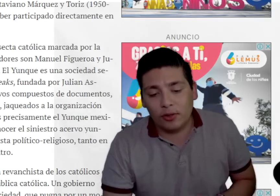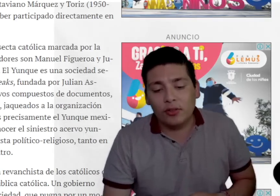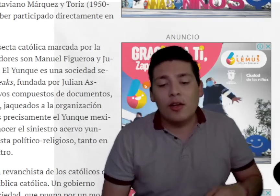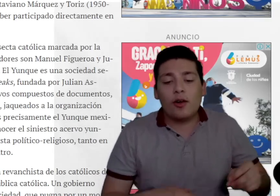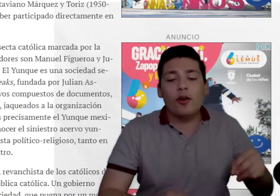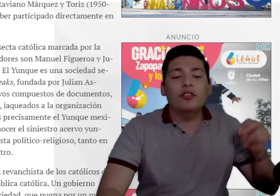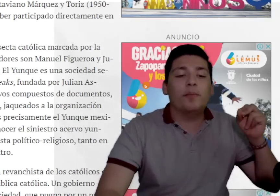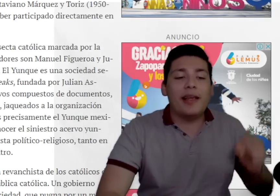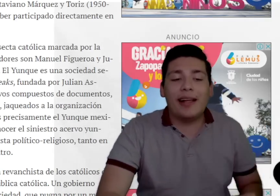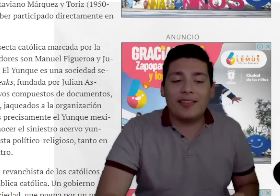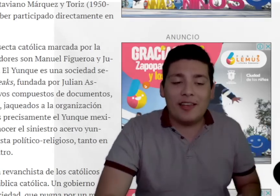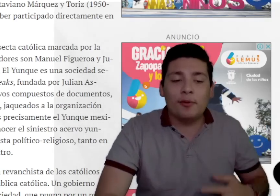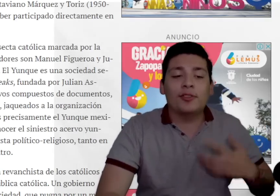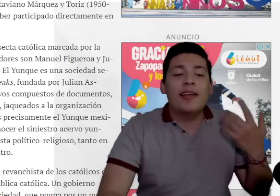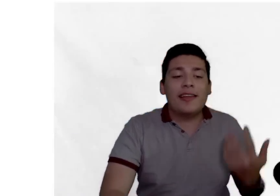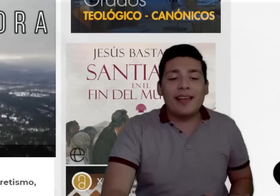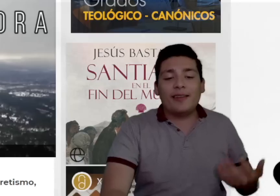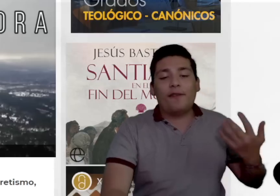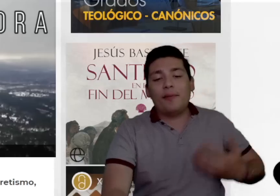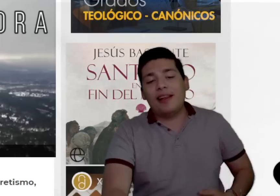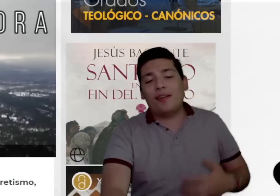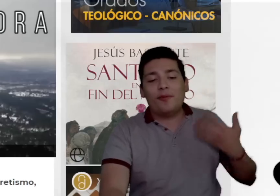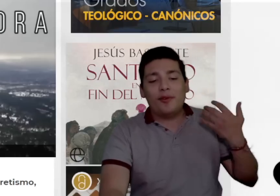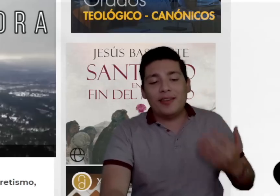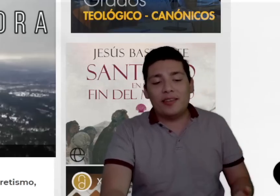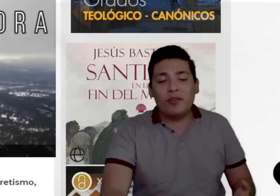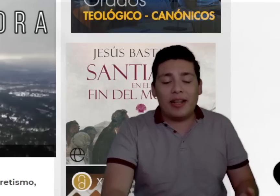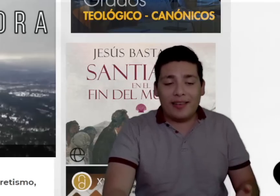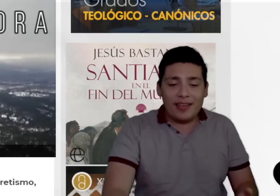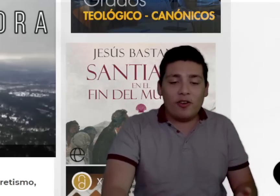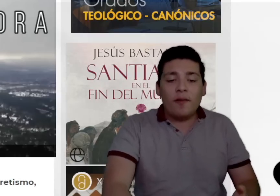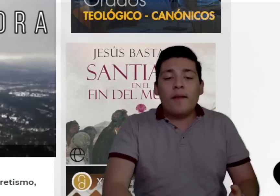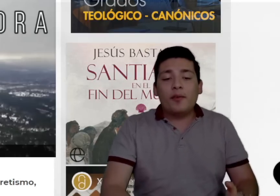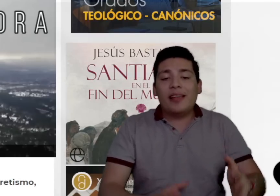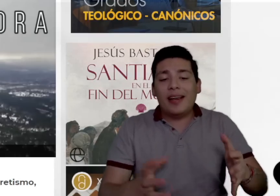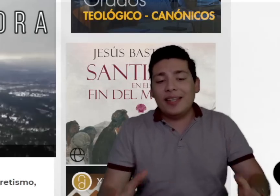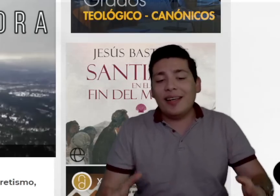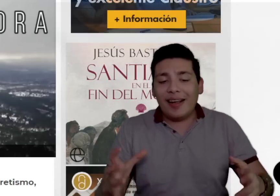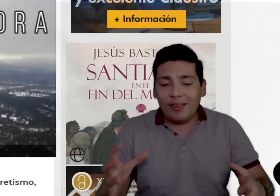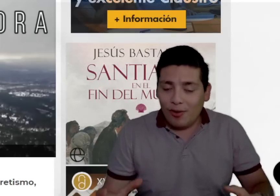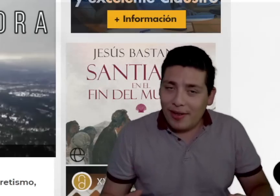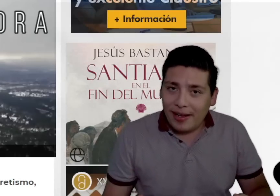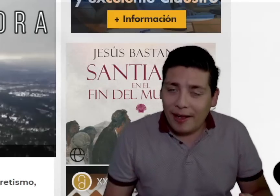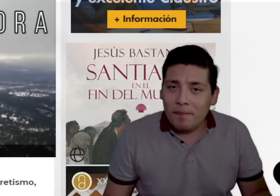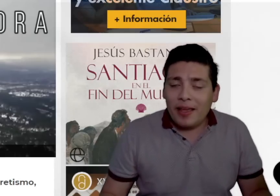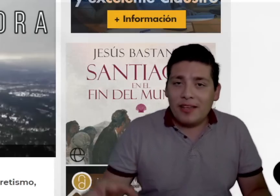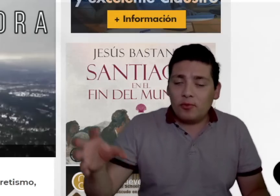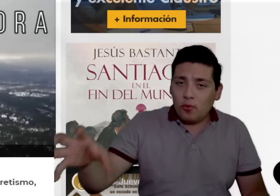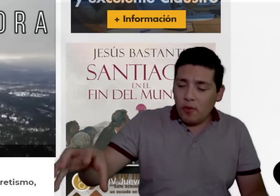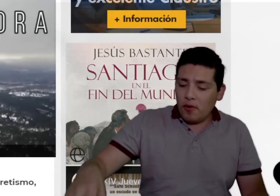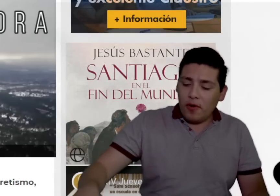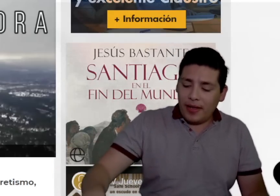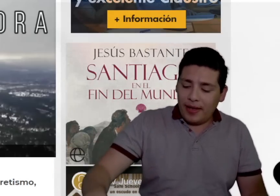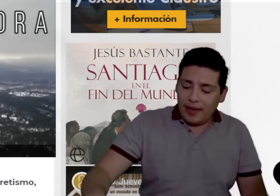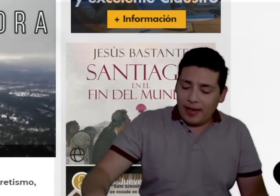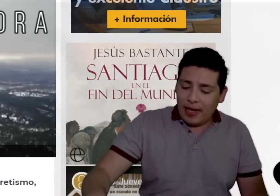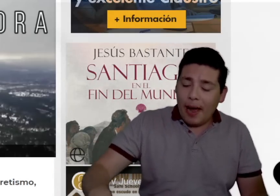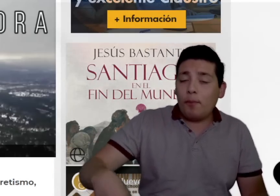con rasgos conspirativos. Y es que, familia, como les digo, pues la Iglesia Católica